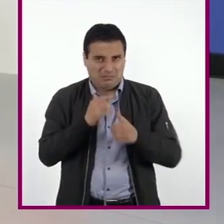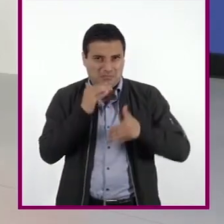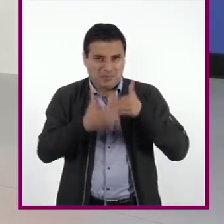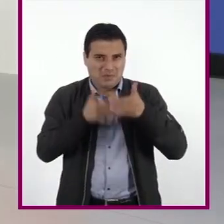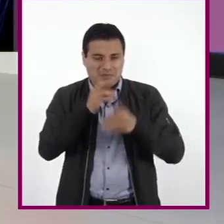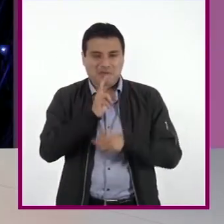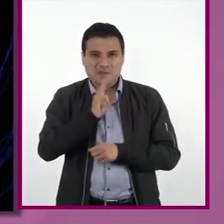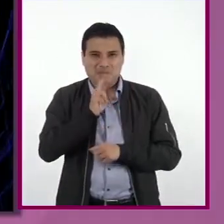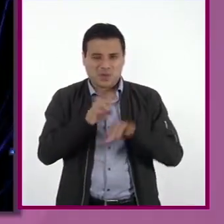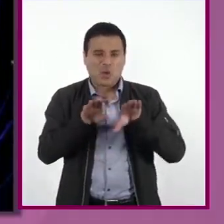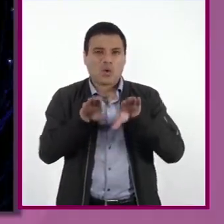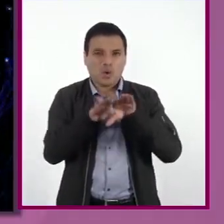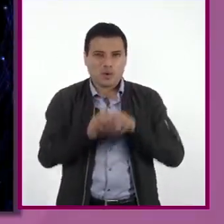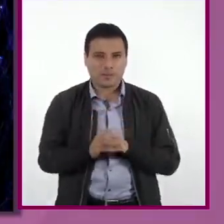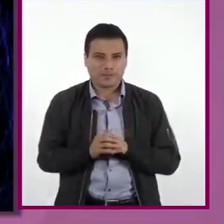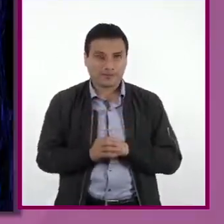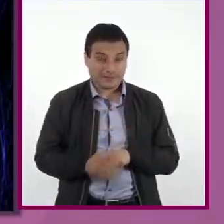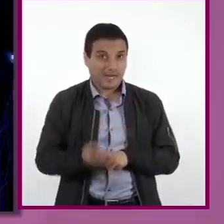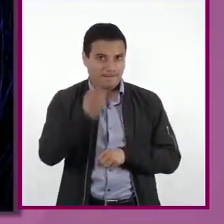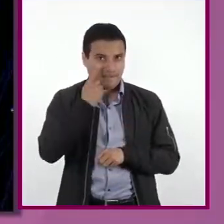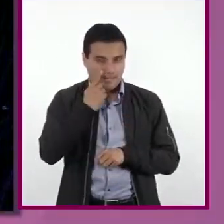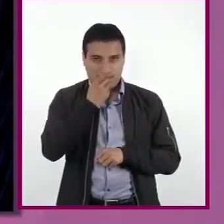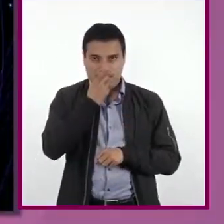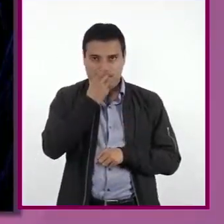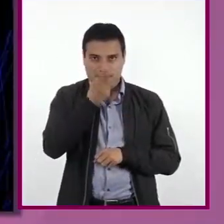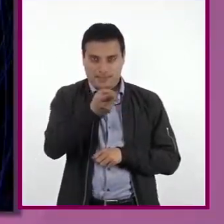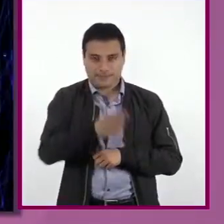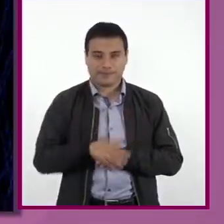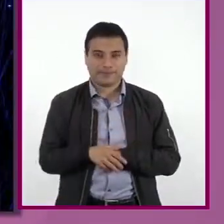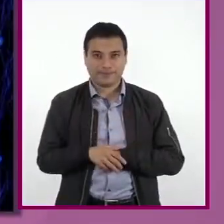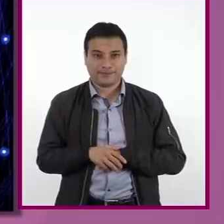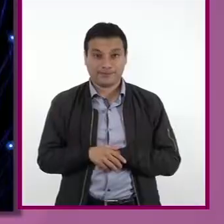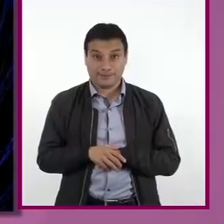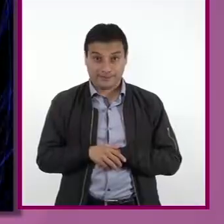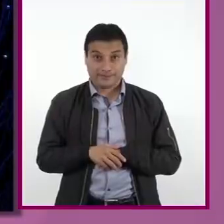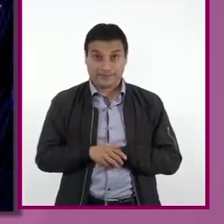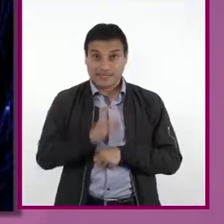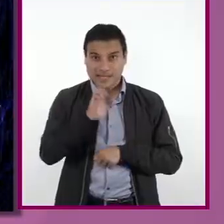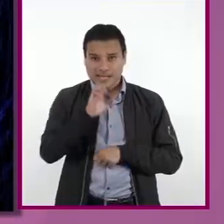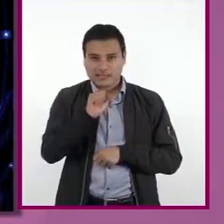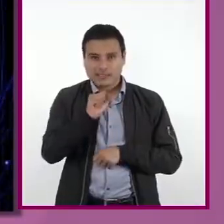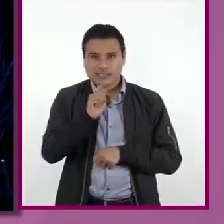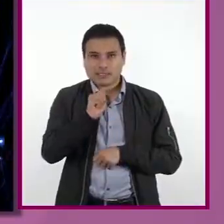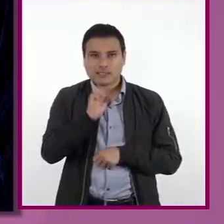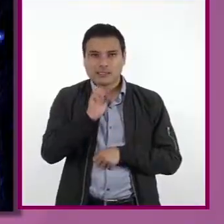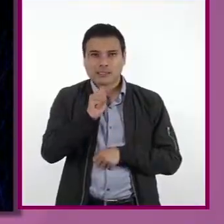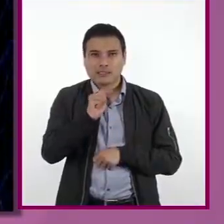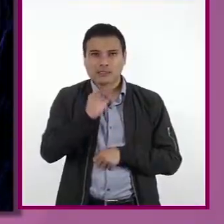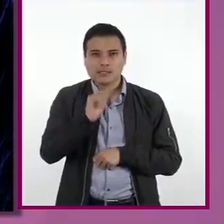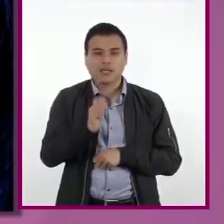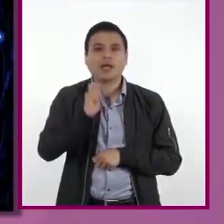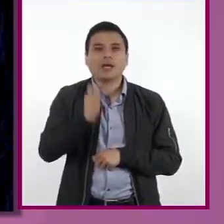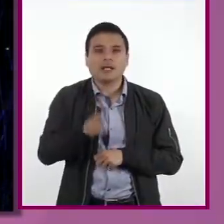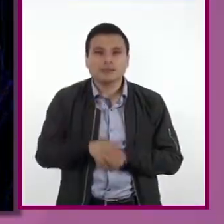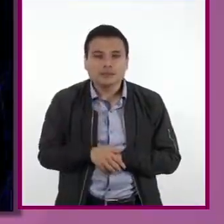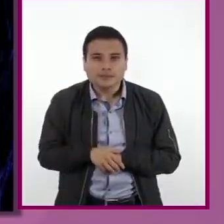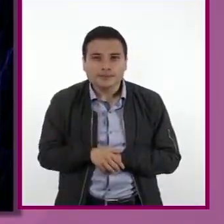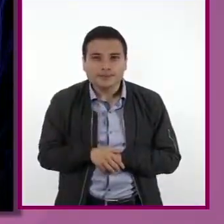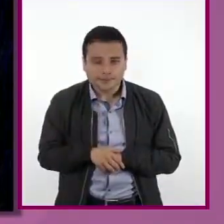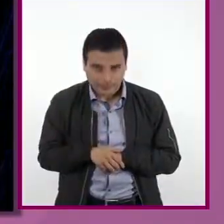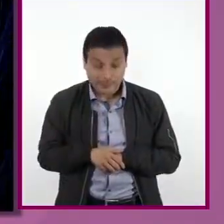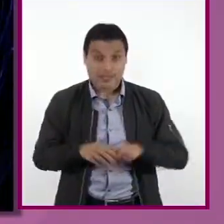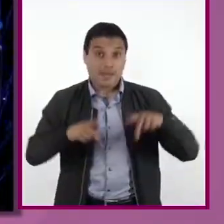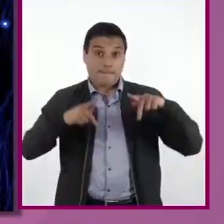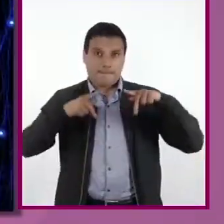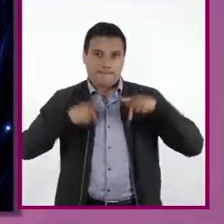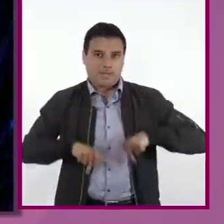Tiene razón, maestro. Déjeme decirles que la importancia estética se refiere a la manera particular de cada